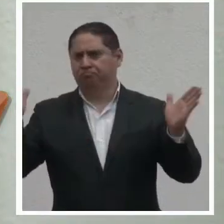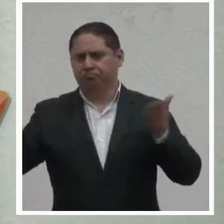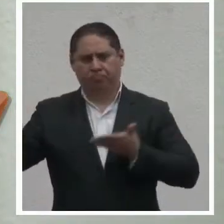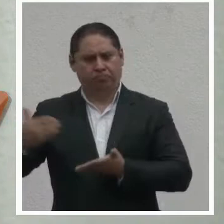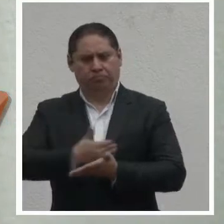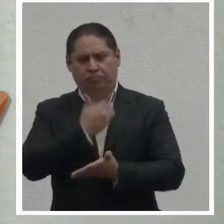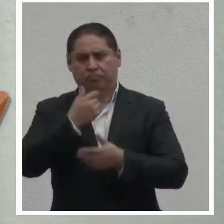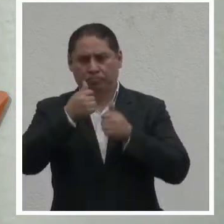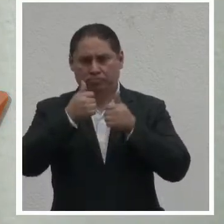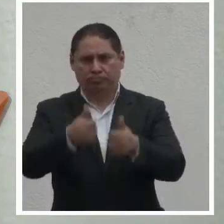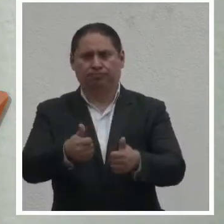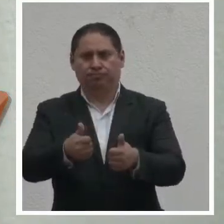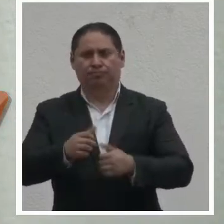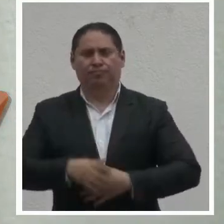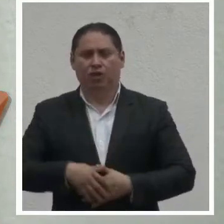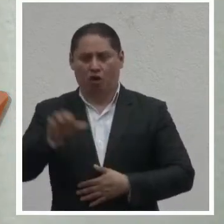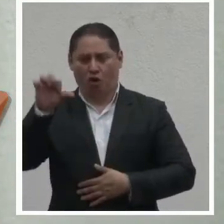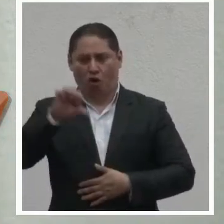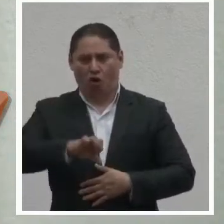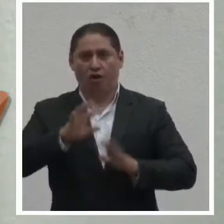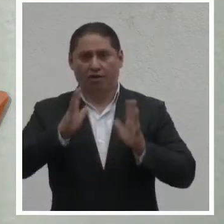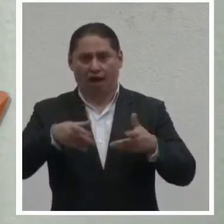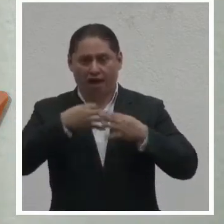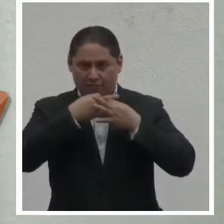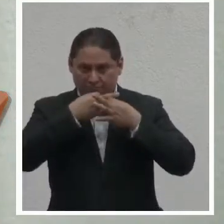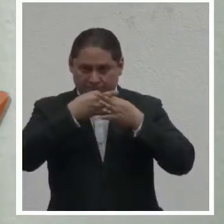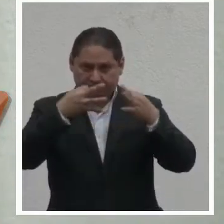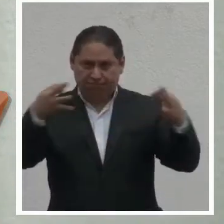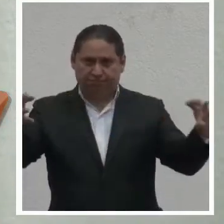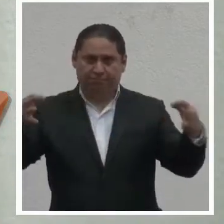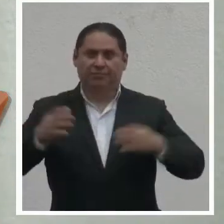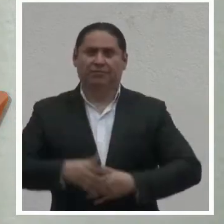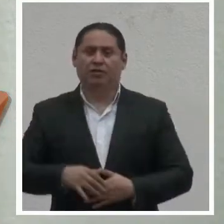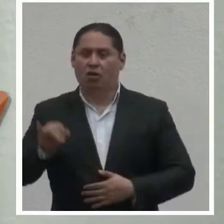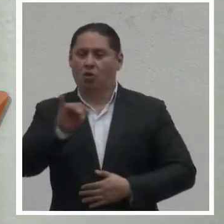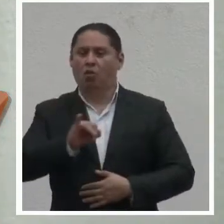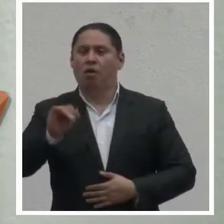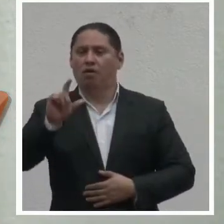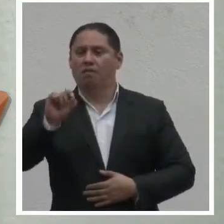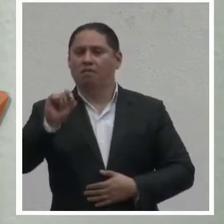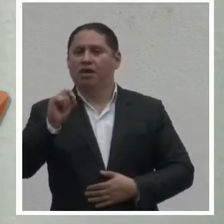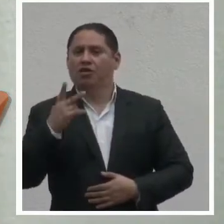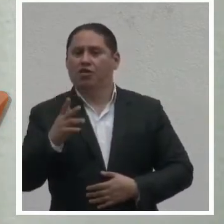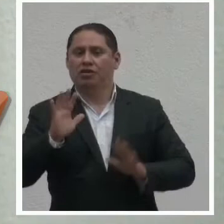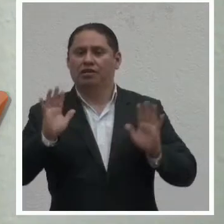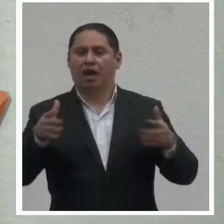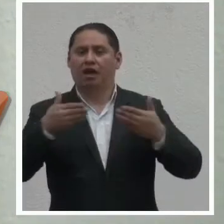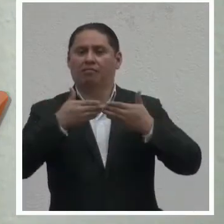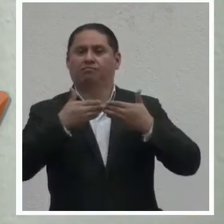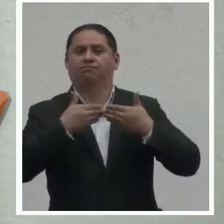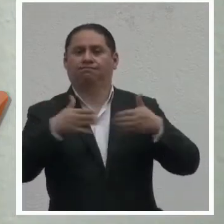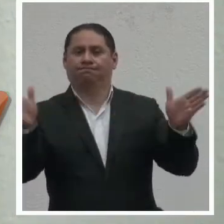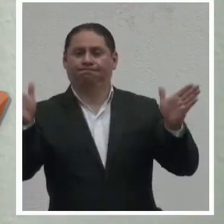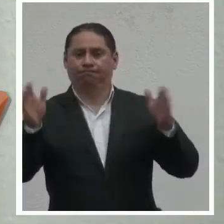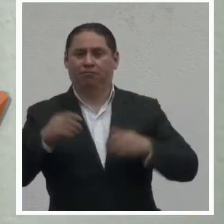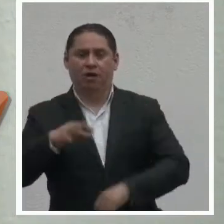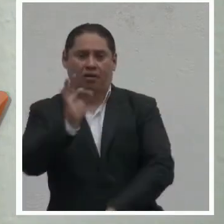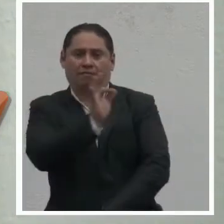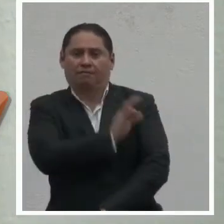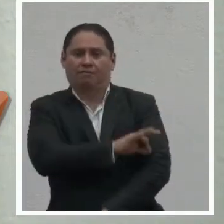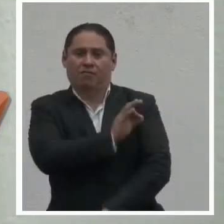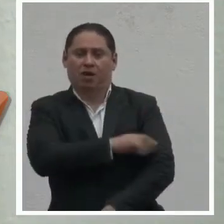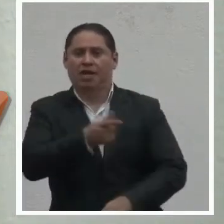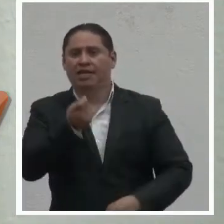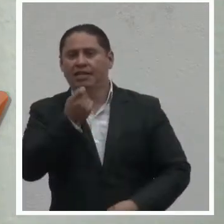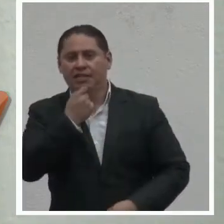merece. Y hoy también se anuncia que este jueves 28 se abre el registro para vacunar a niñas y